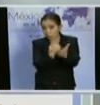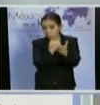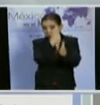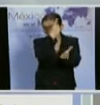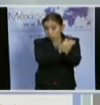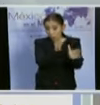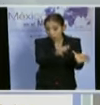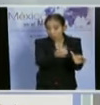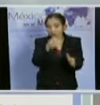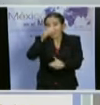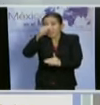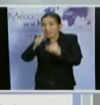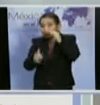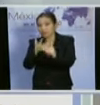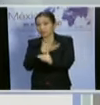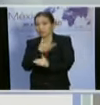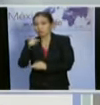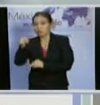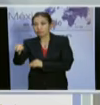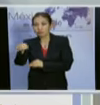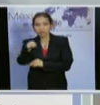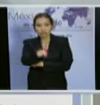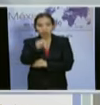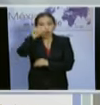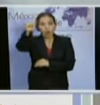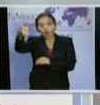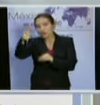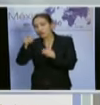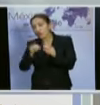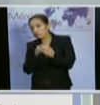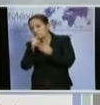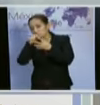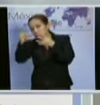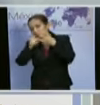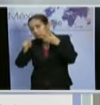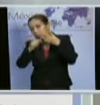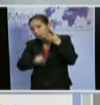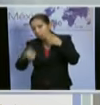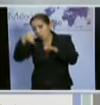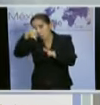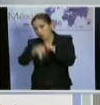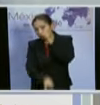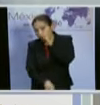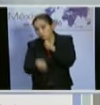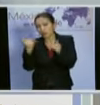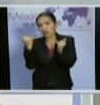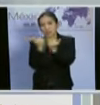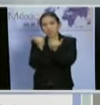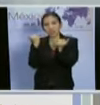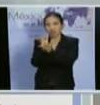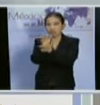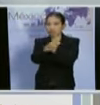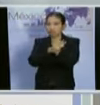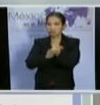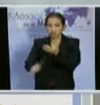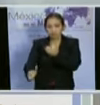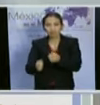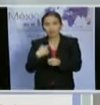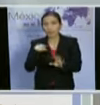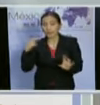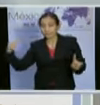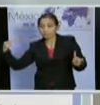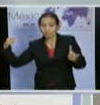La desigualdad tiene al menos otros impactos que son igualmente profundos e igualmente destructivos. Desde el